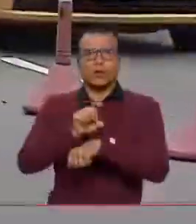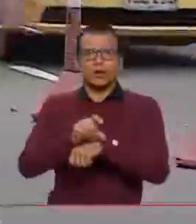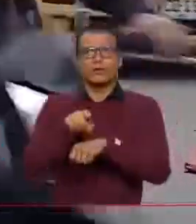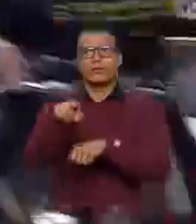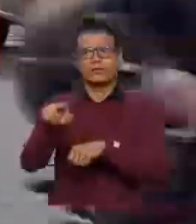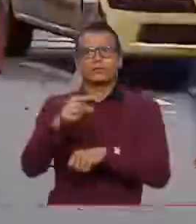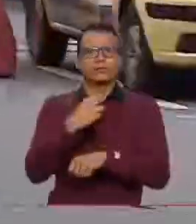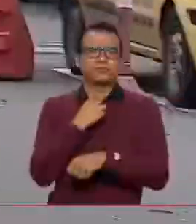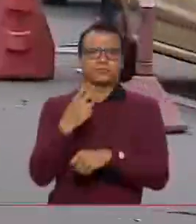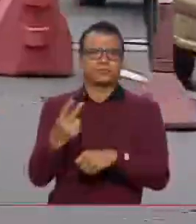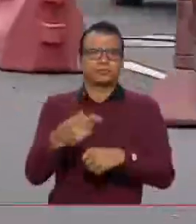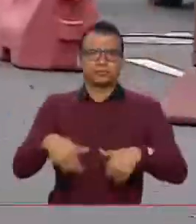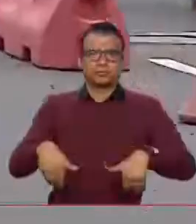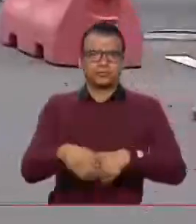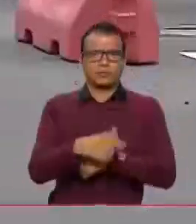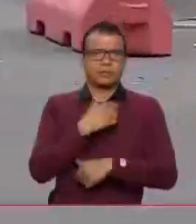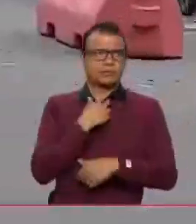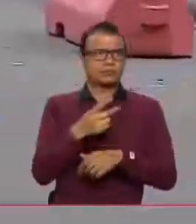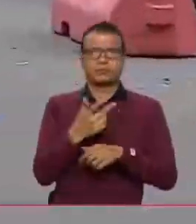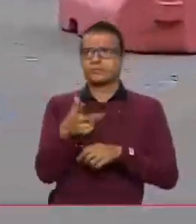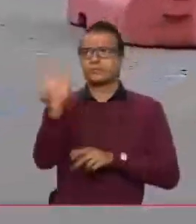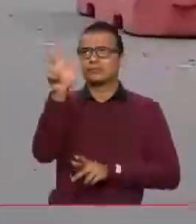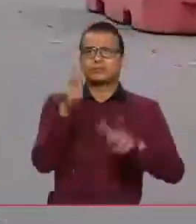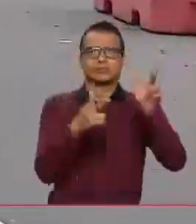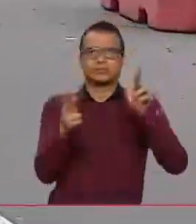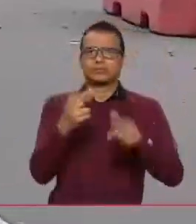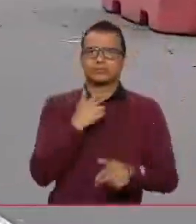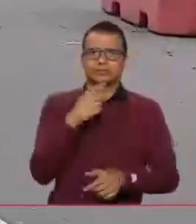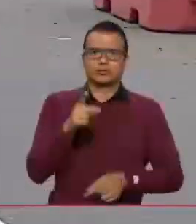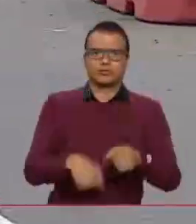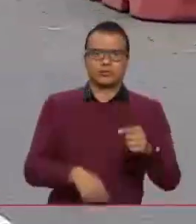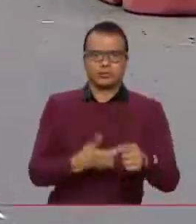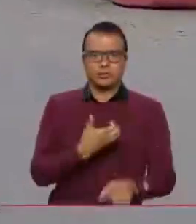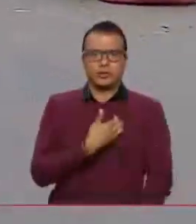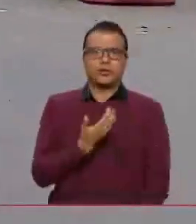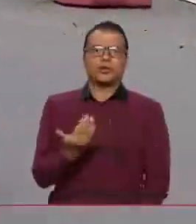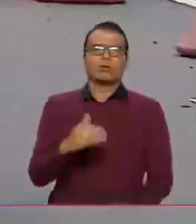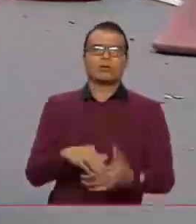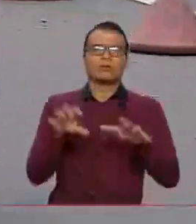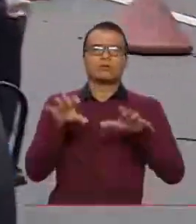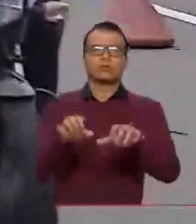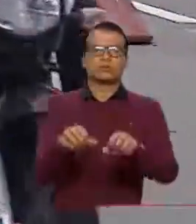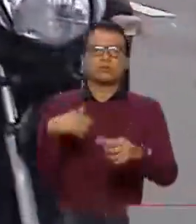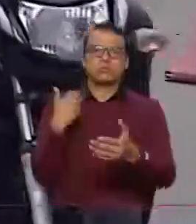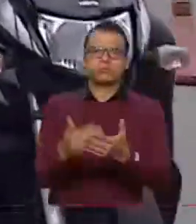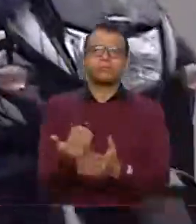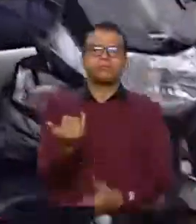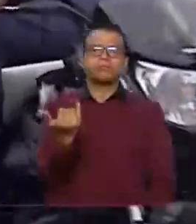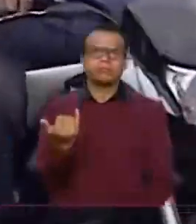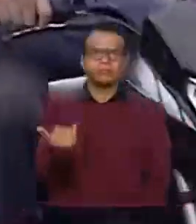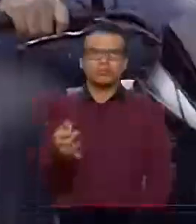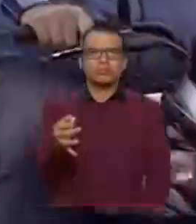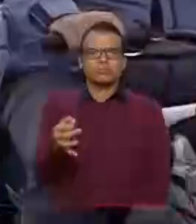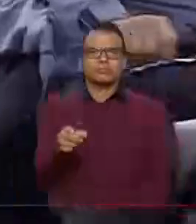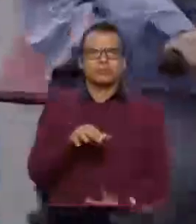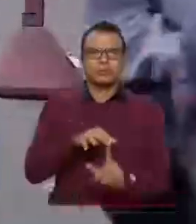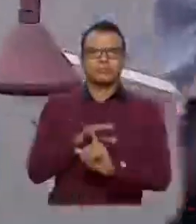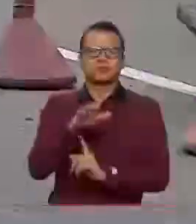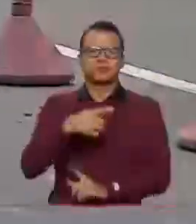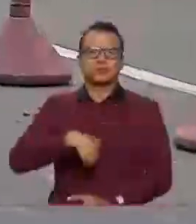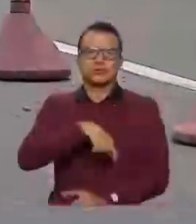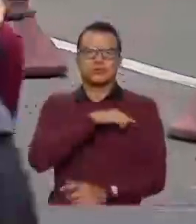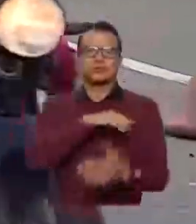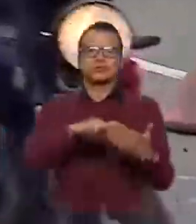genera que hayan muchas calles mochas. El alcalde pretende otra vez, por tercera vez consecutiva, que nosotros tengamos